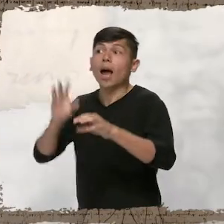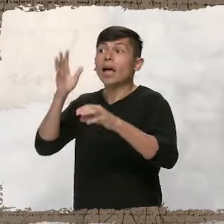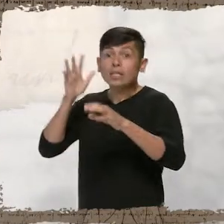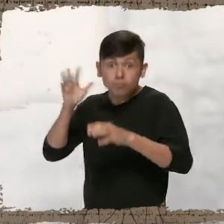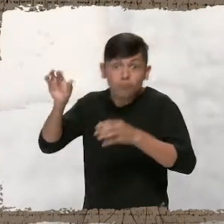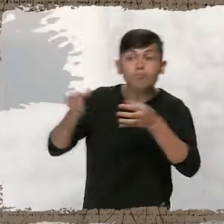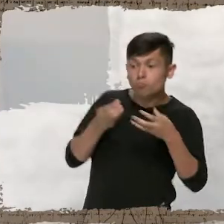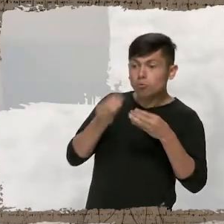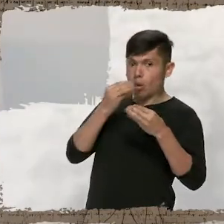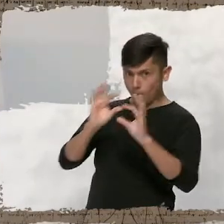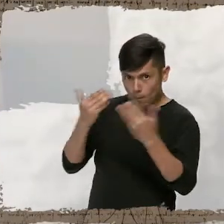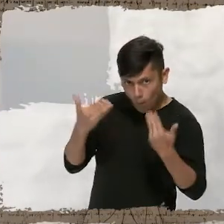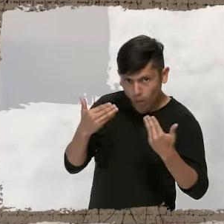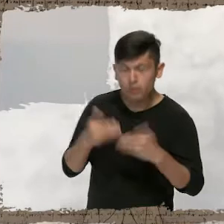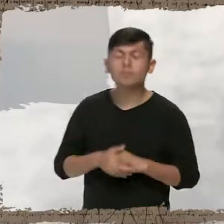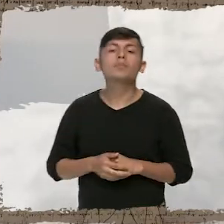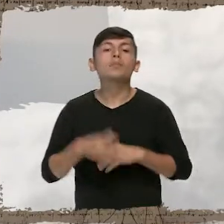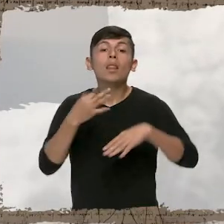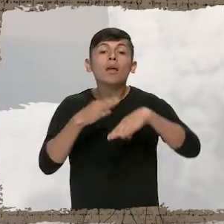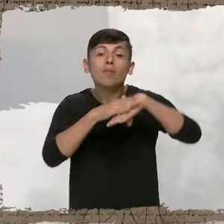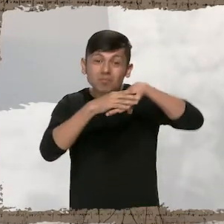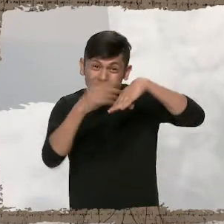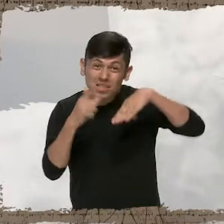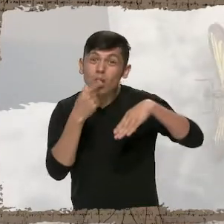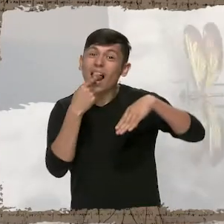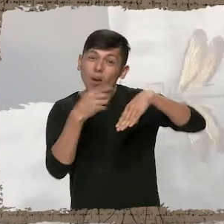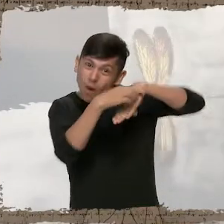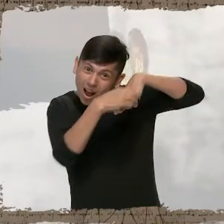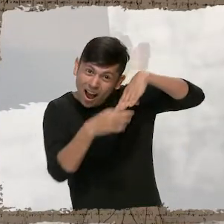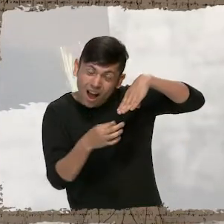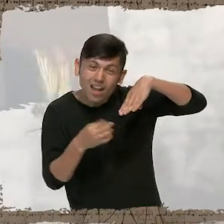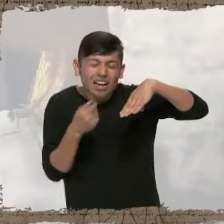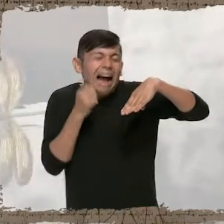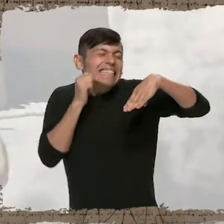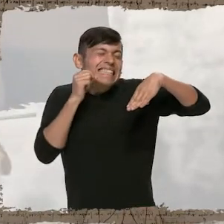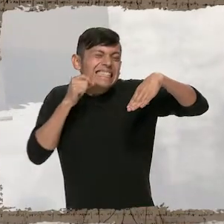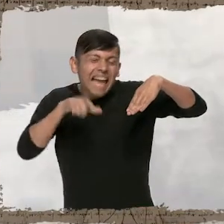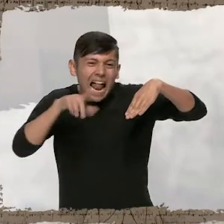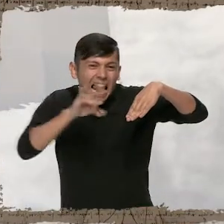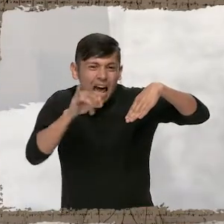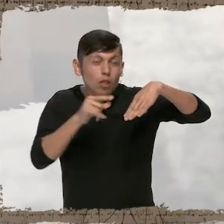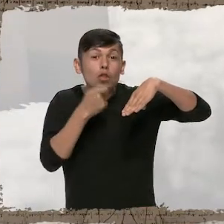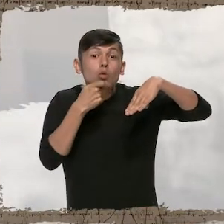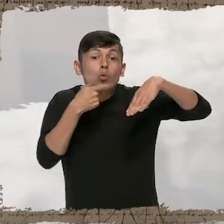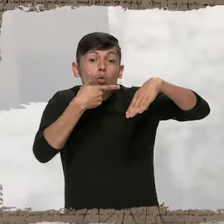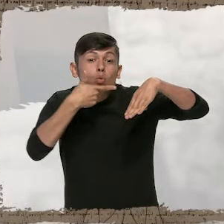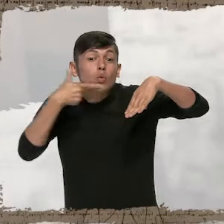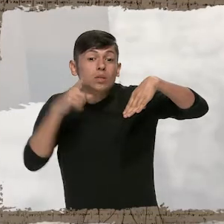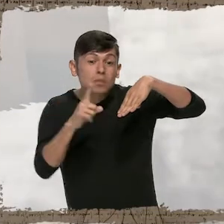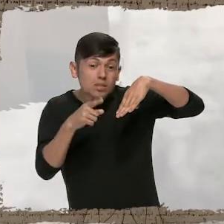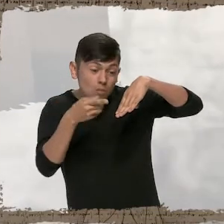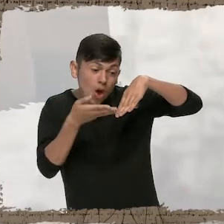para comer abajo kaká y carlo en un poco como es algo dulce